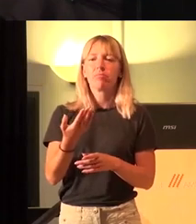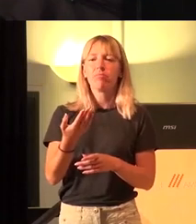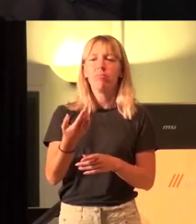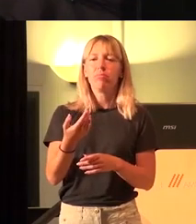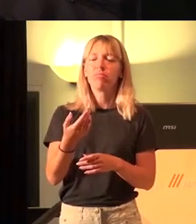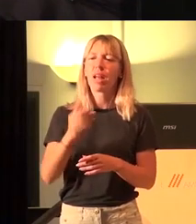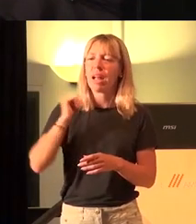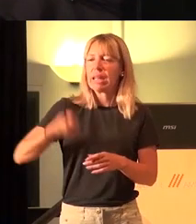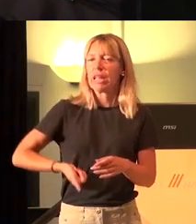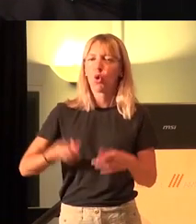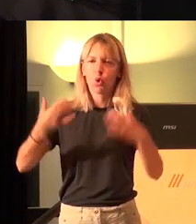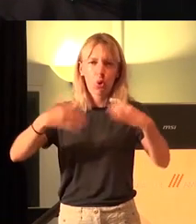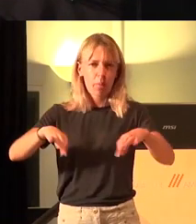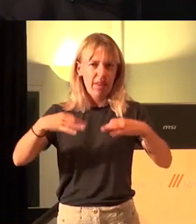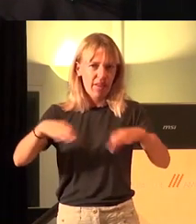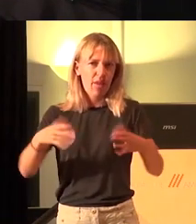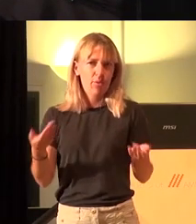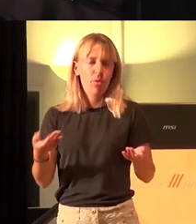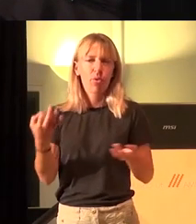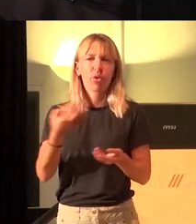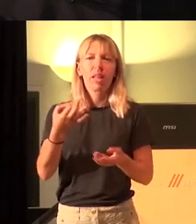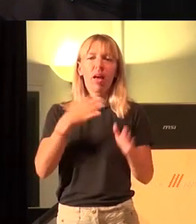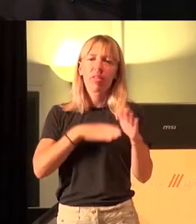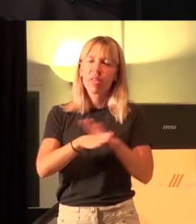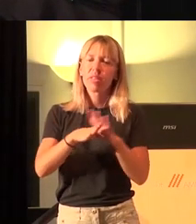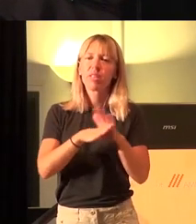que sea rico, que sea normalizado, que sea